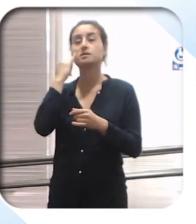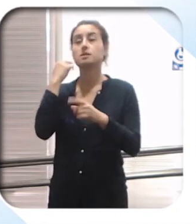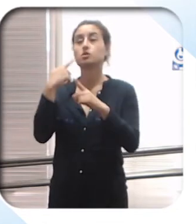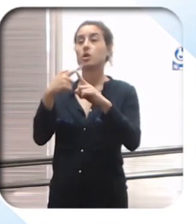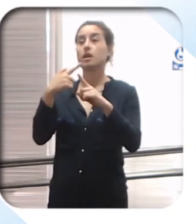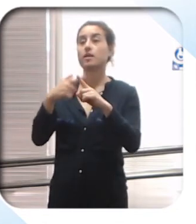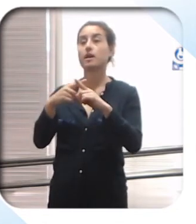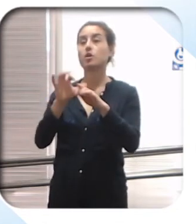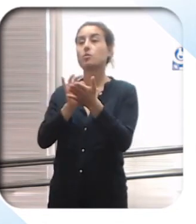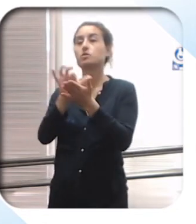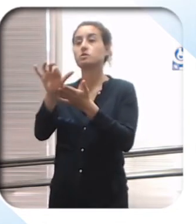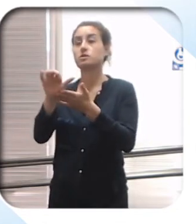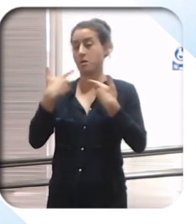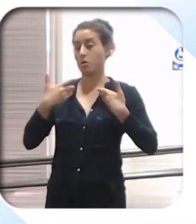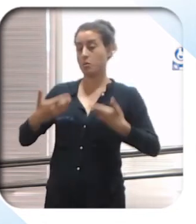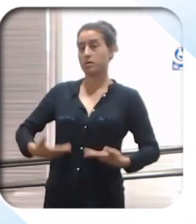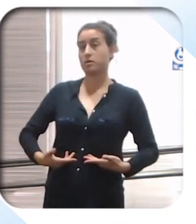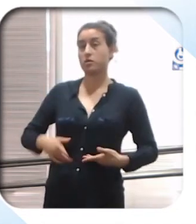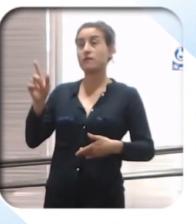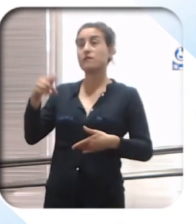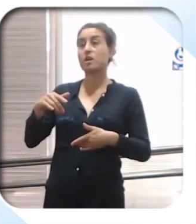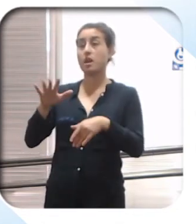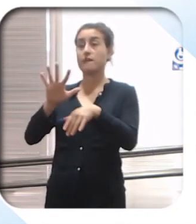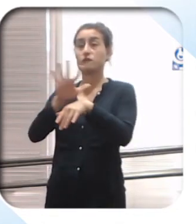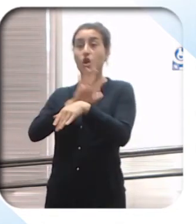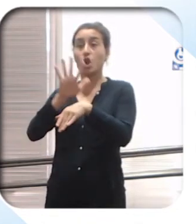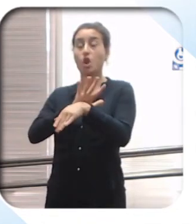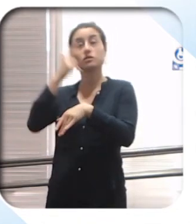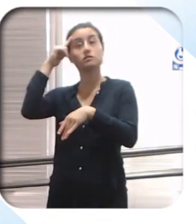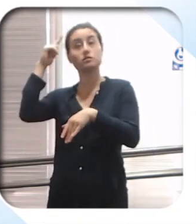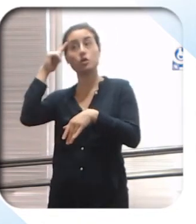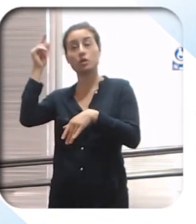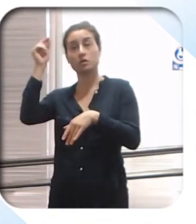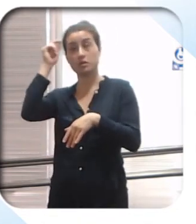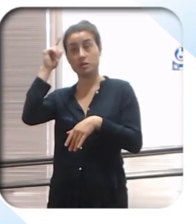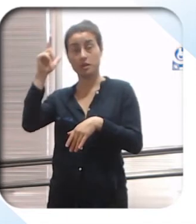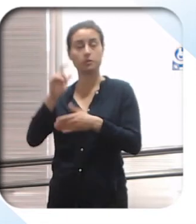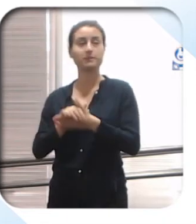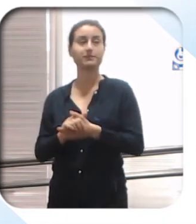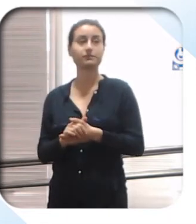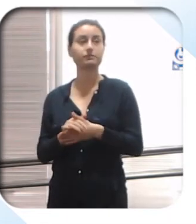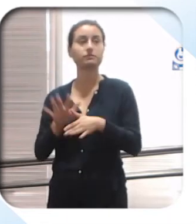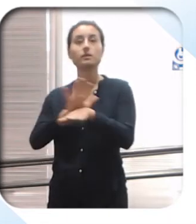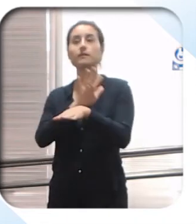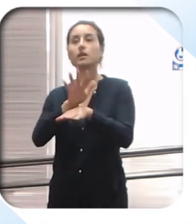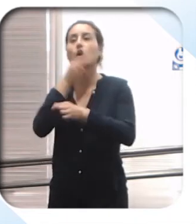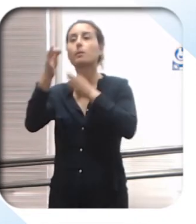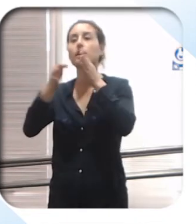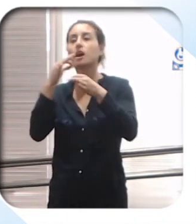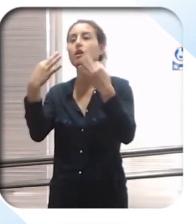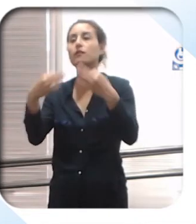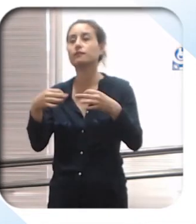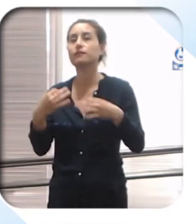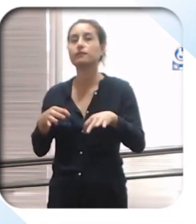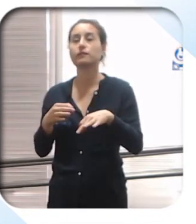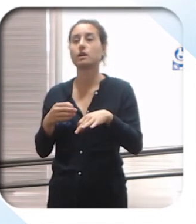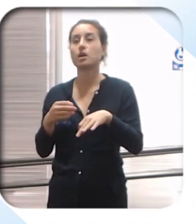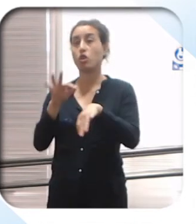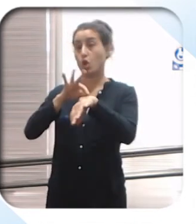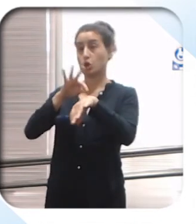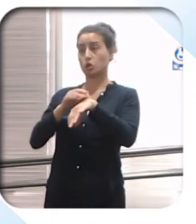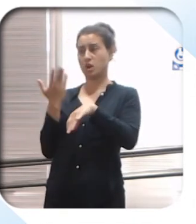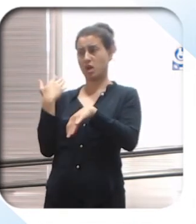de comportamientos de origen biológico, psicológico e intelectivo. Biológico lo explicaron muy bien y lo explicaron las